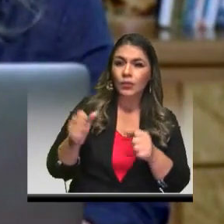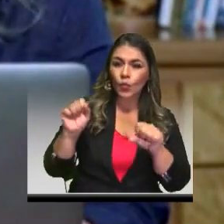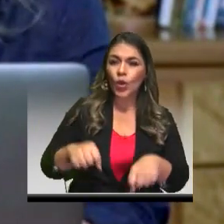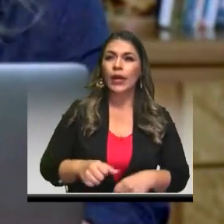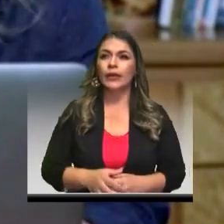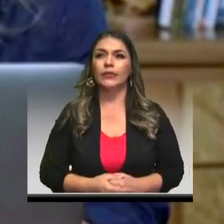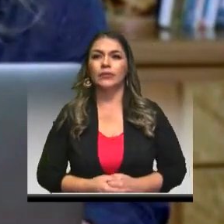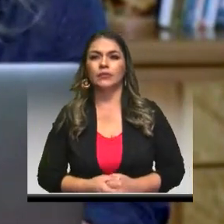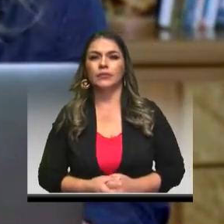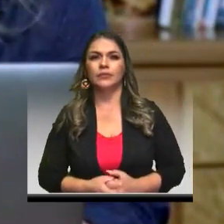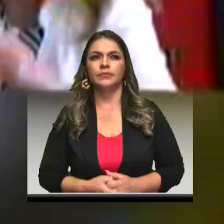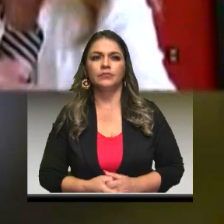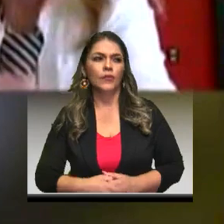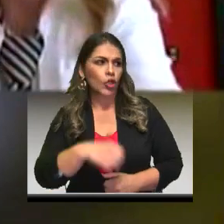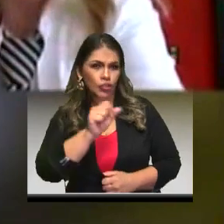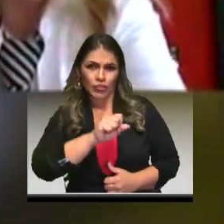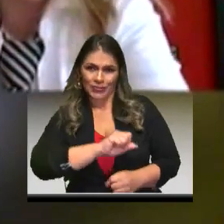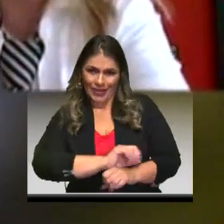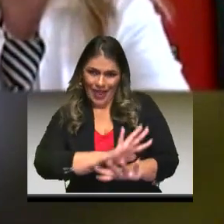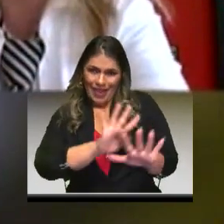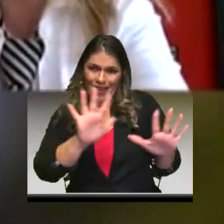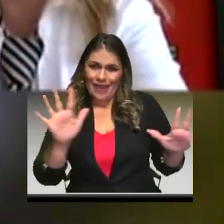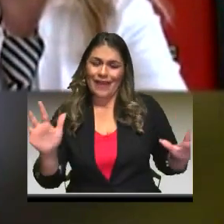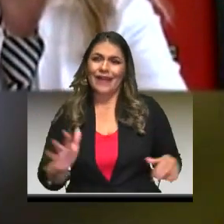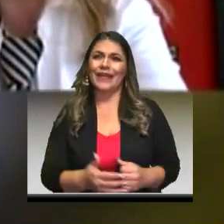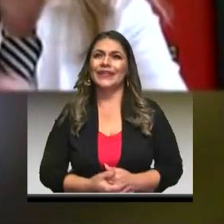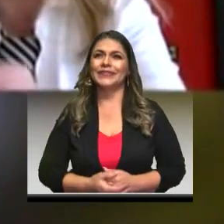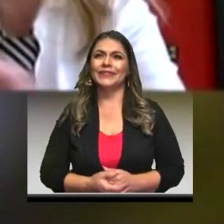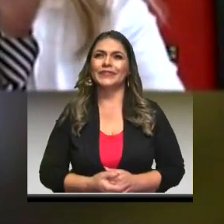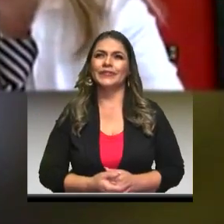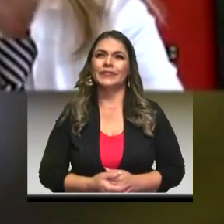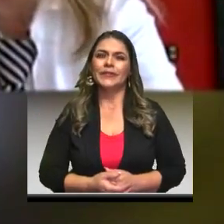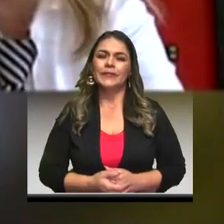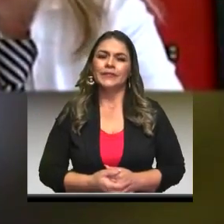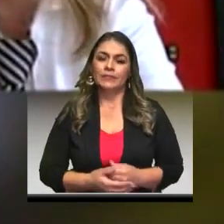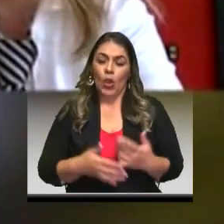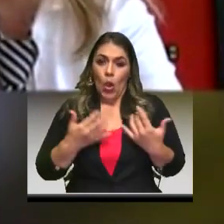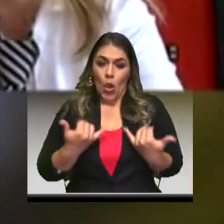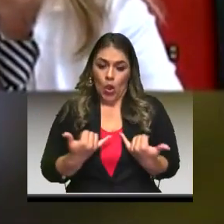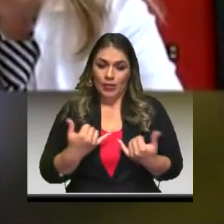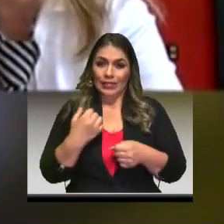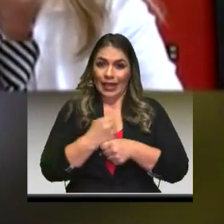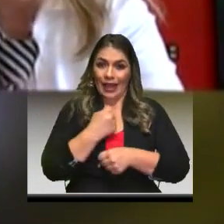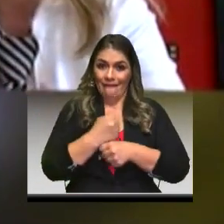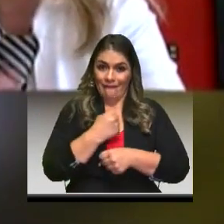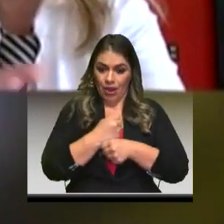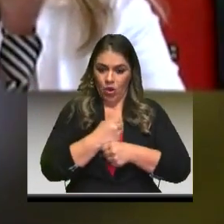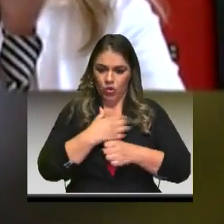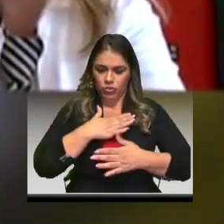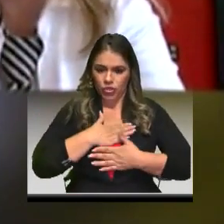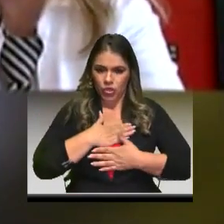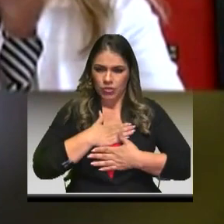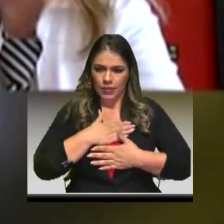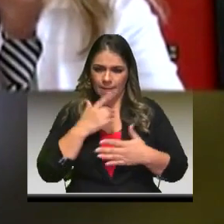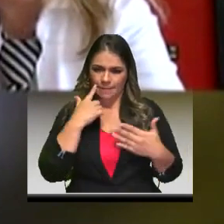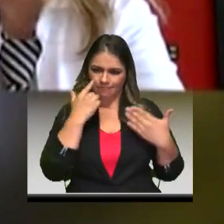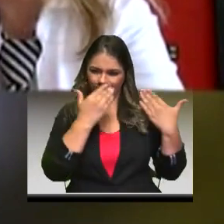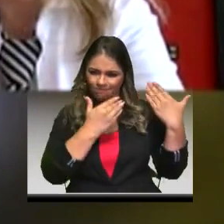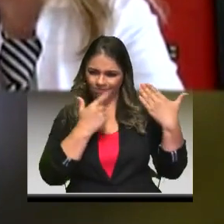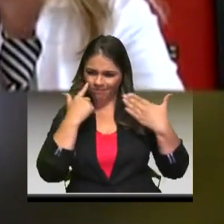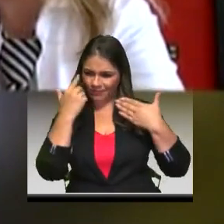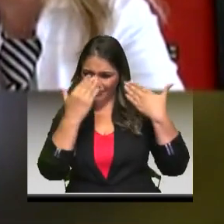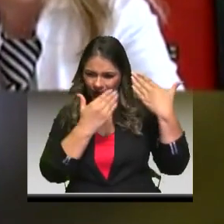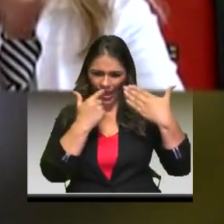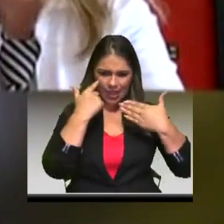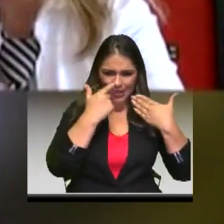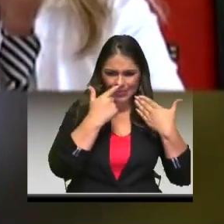mundo mejor? Claro, no, totalmente. De hecho, el poder trabajar en lo que yo hago, los perfiles